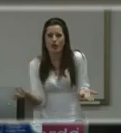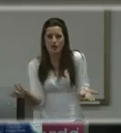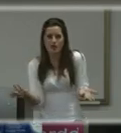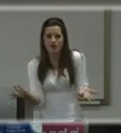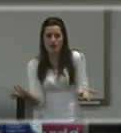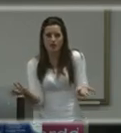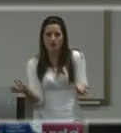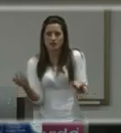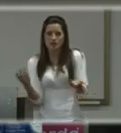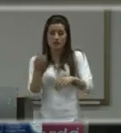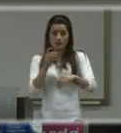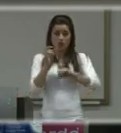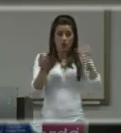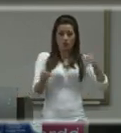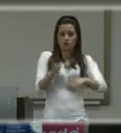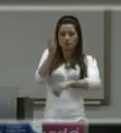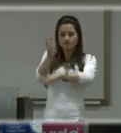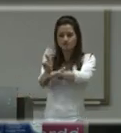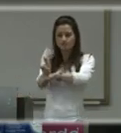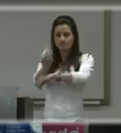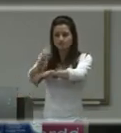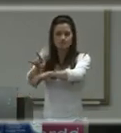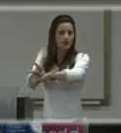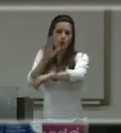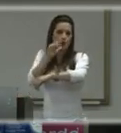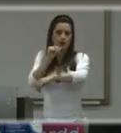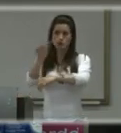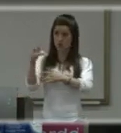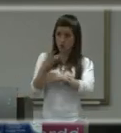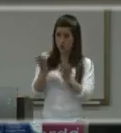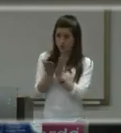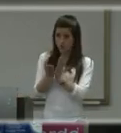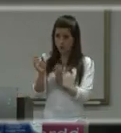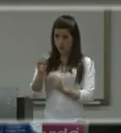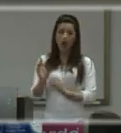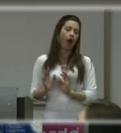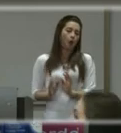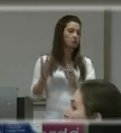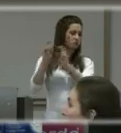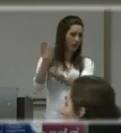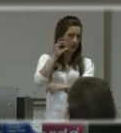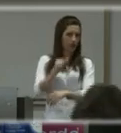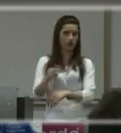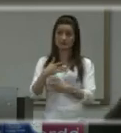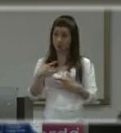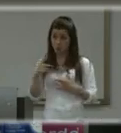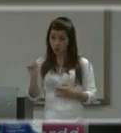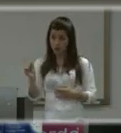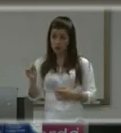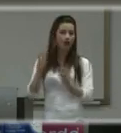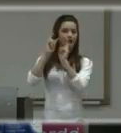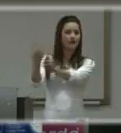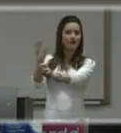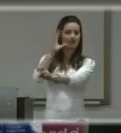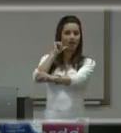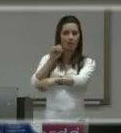sean vigiladas y, por lo tanto, como no son instituciones de educación, no deben cumplir con las obligaciones en educación